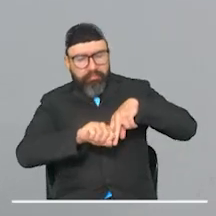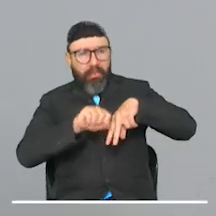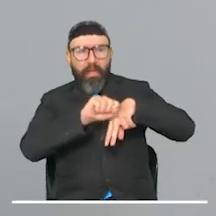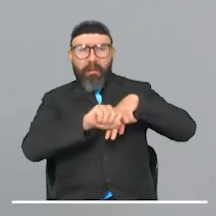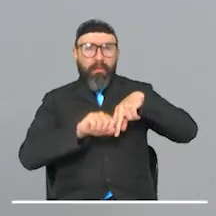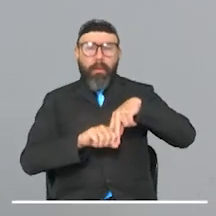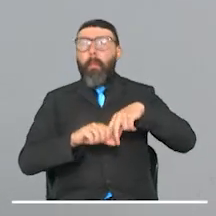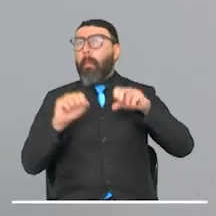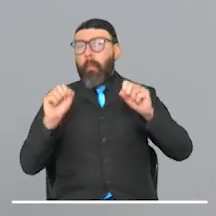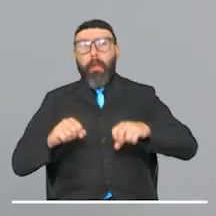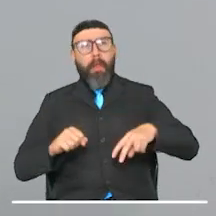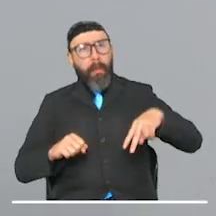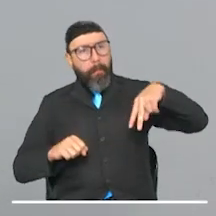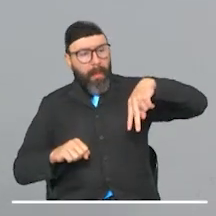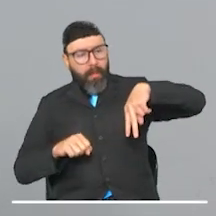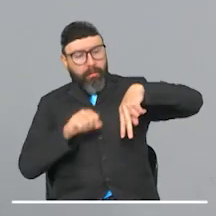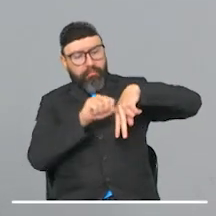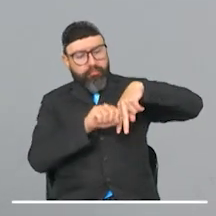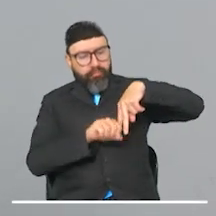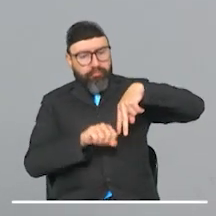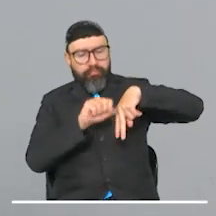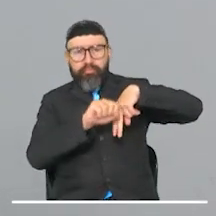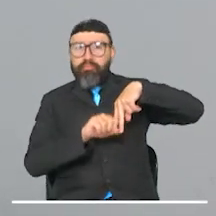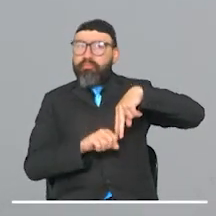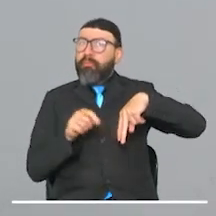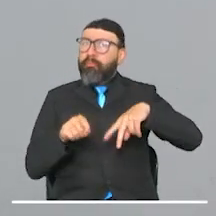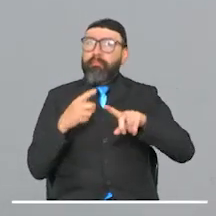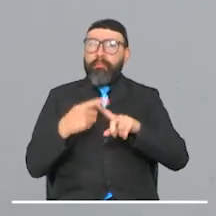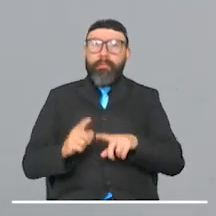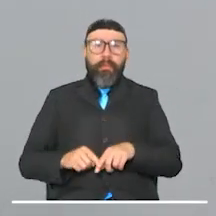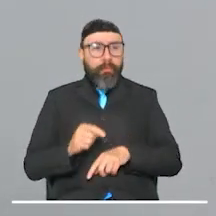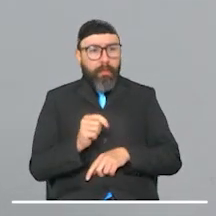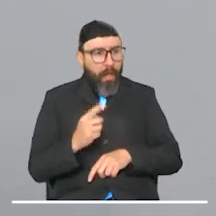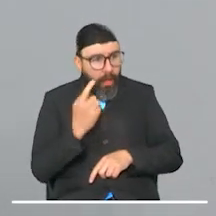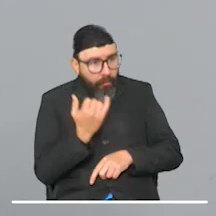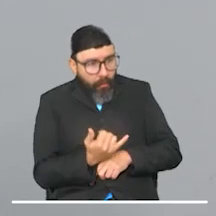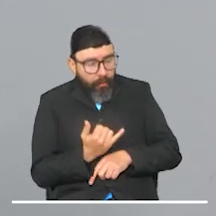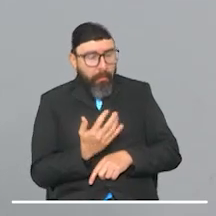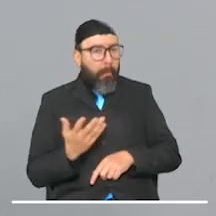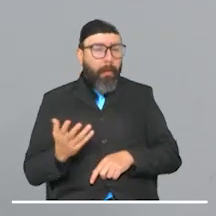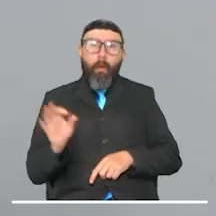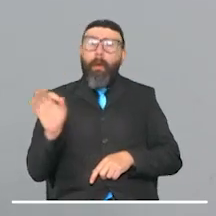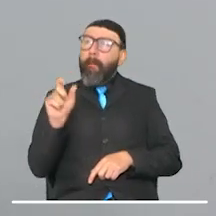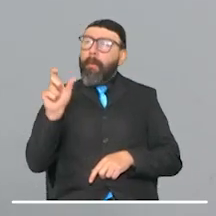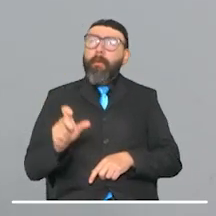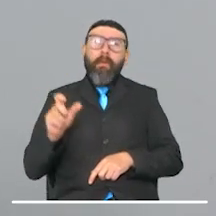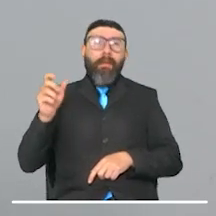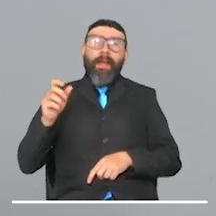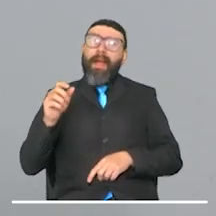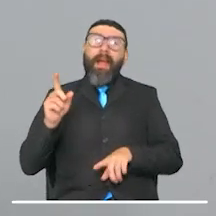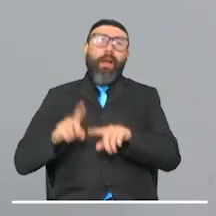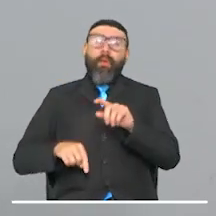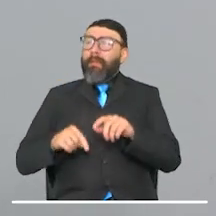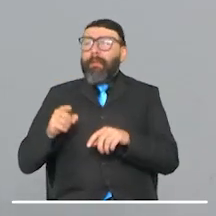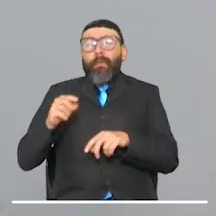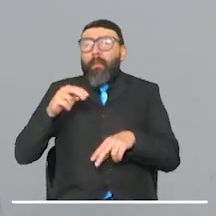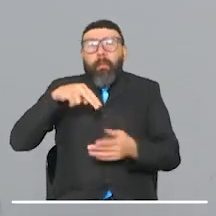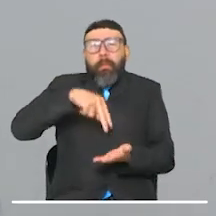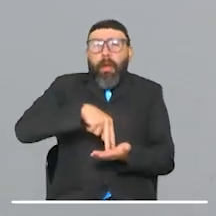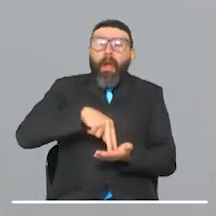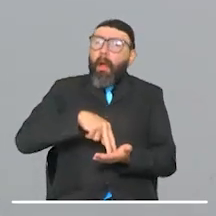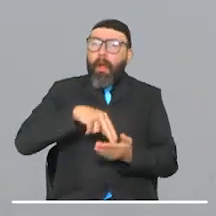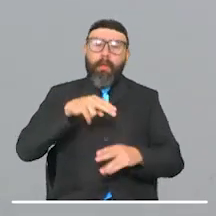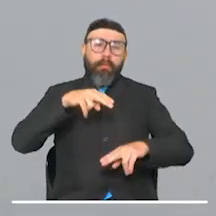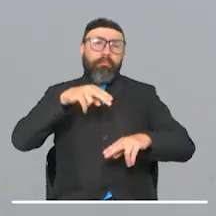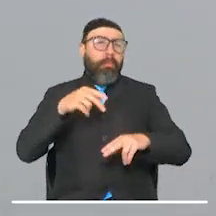pie en ocasiones en posición semi sentado o semi Fowler para personas mayores que no pueden estar de pie se hace una posición Fowler